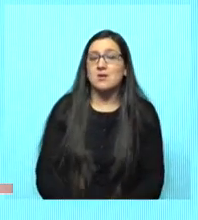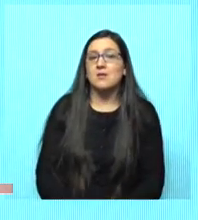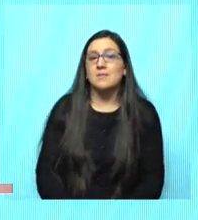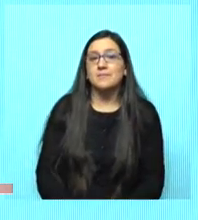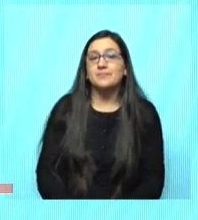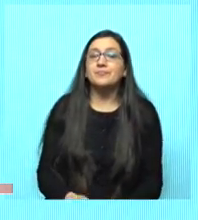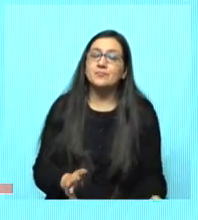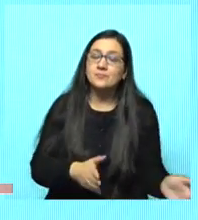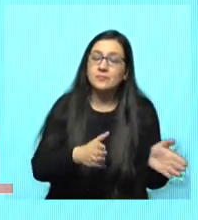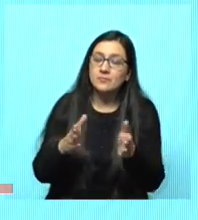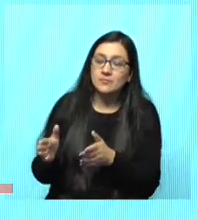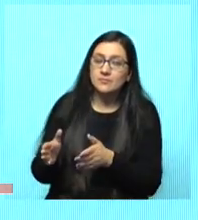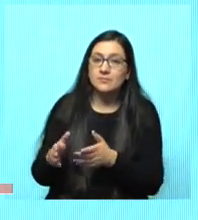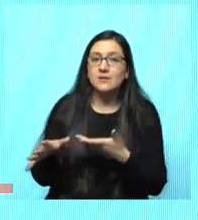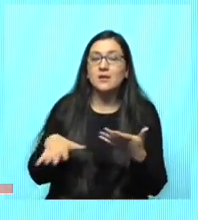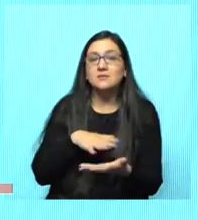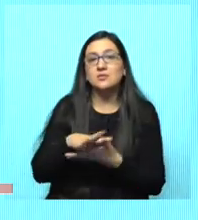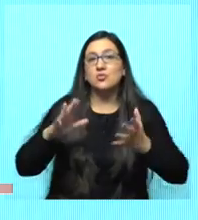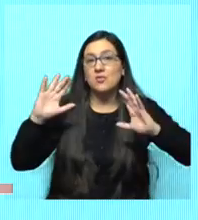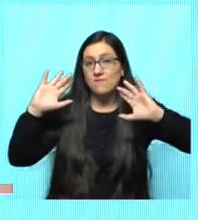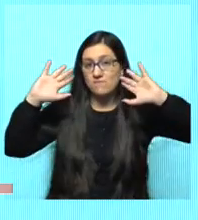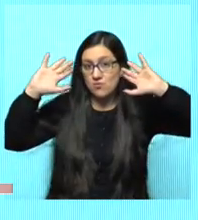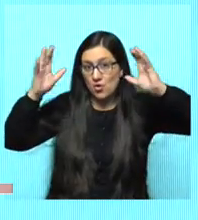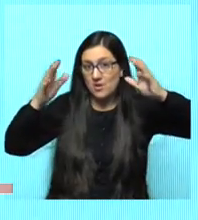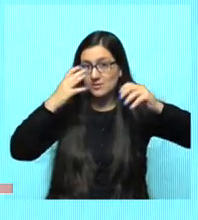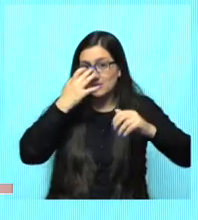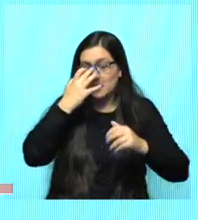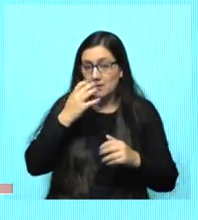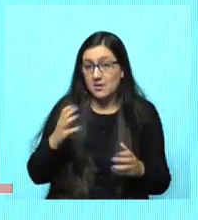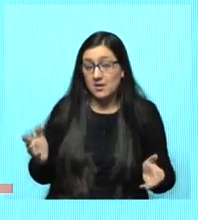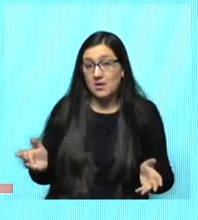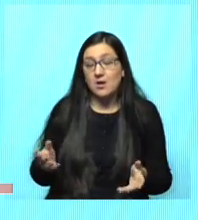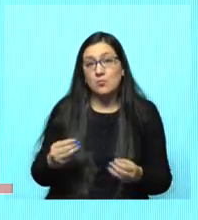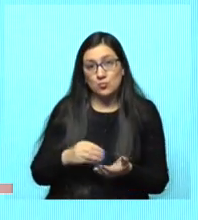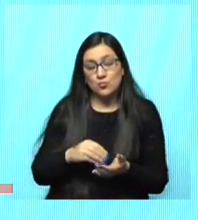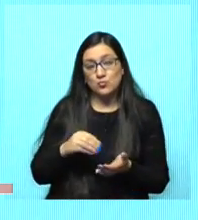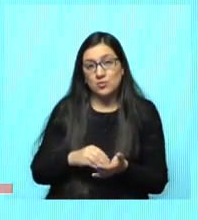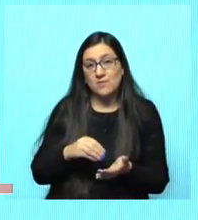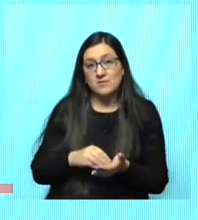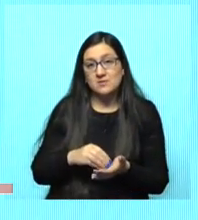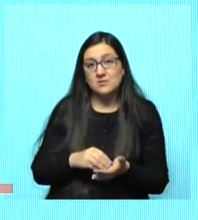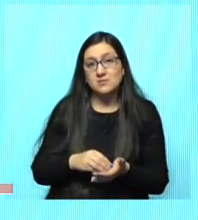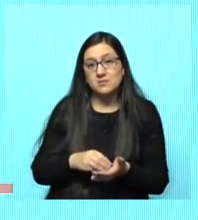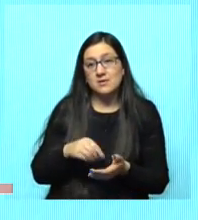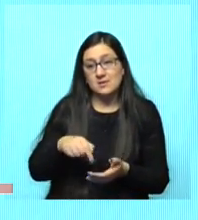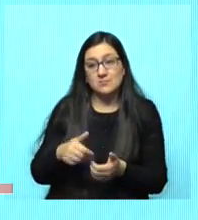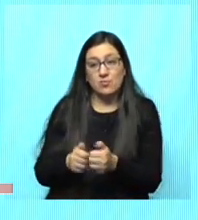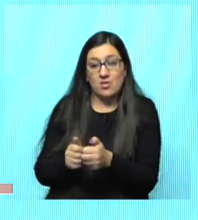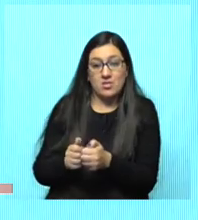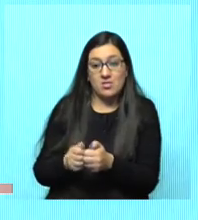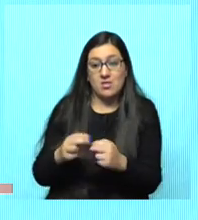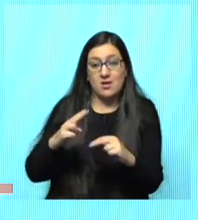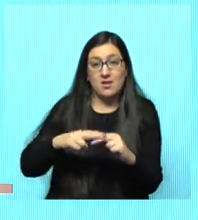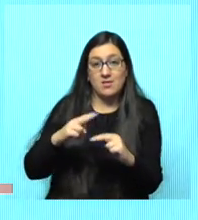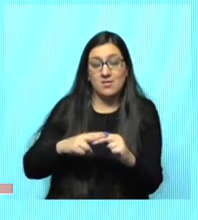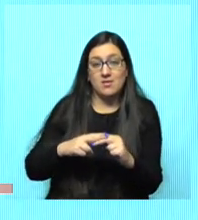de que más allá de que las situaciones de violencia, sin lugar a dudas, se generan muchas veces por este medio, hoy en día, y a